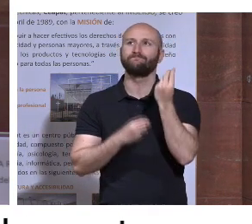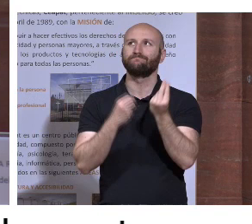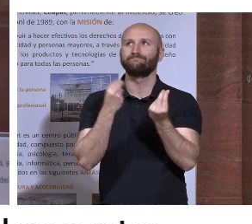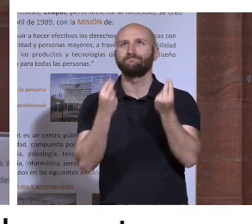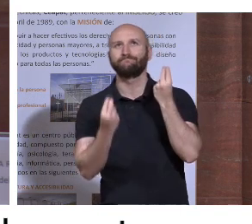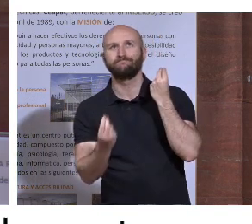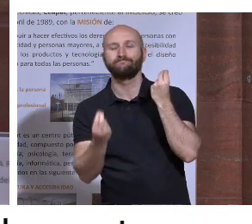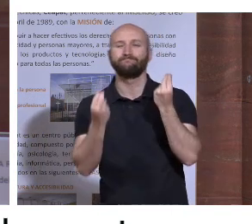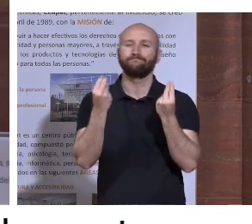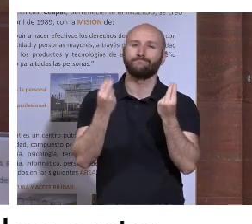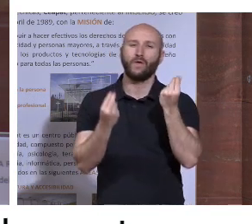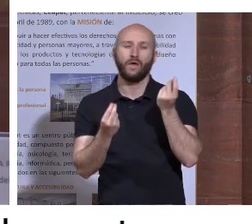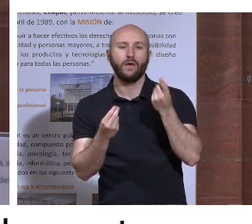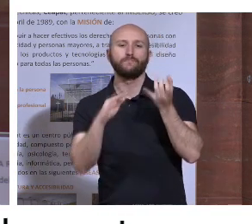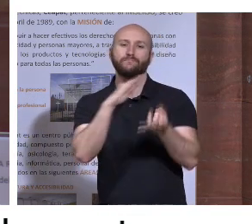una manera, ¿no?